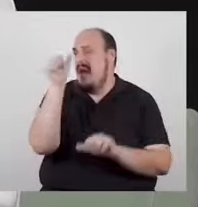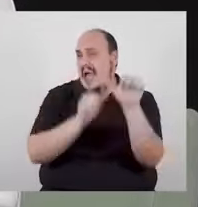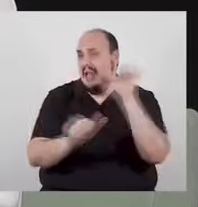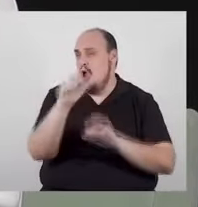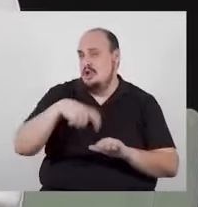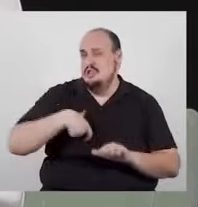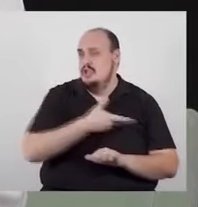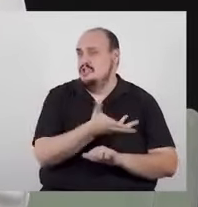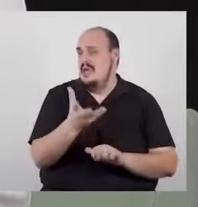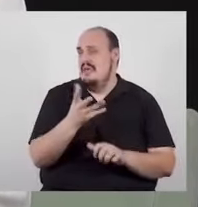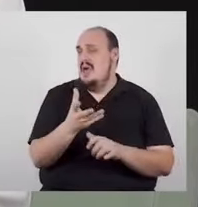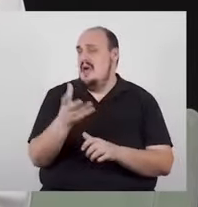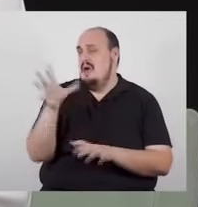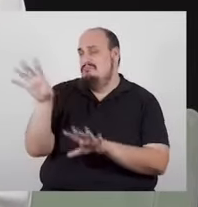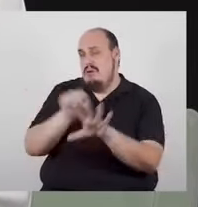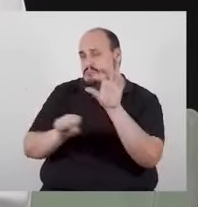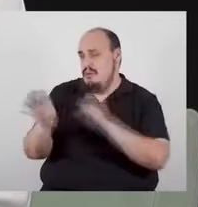nuestra sociedad,